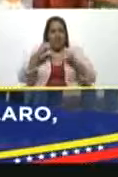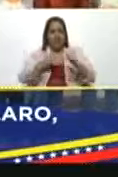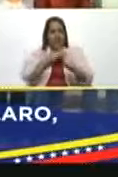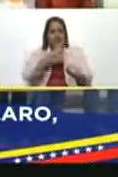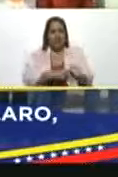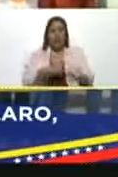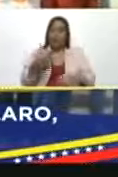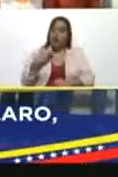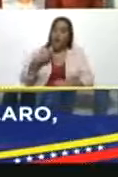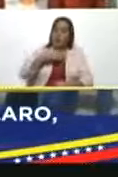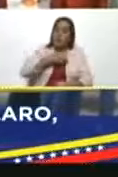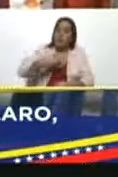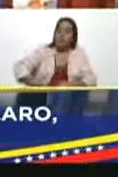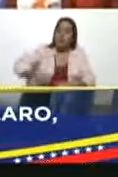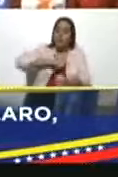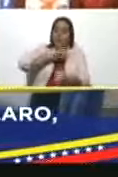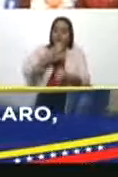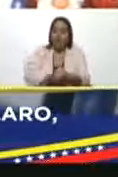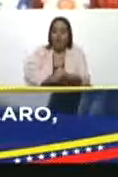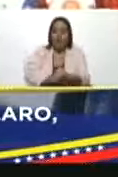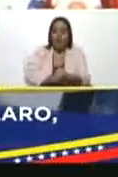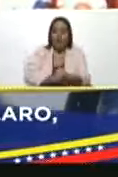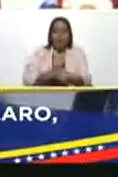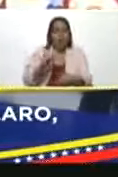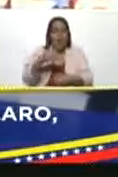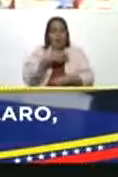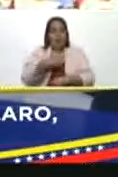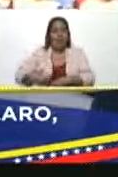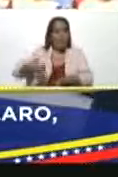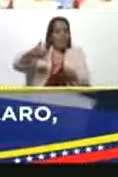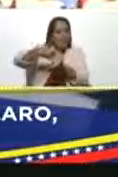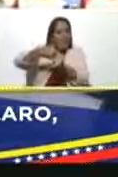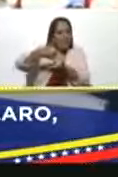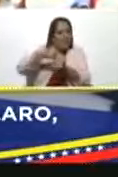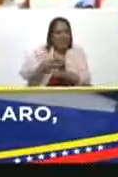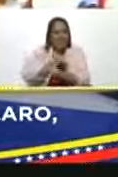fuerte. Correcto. Yo no soy un presidente débil,